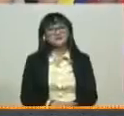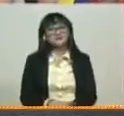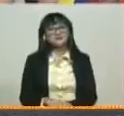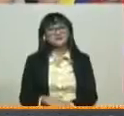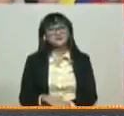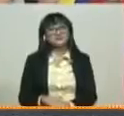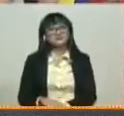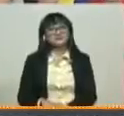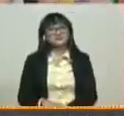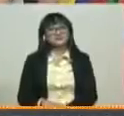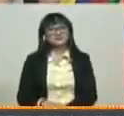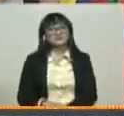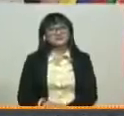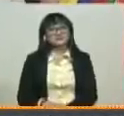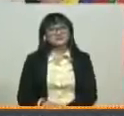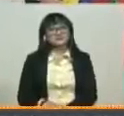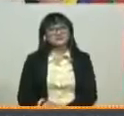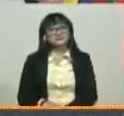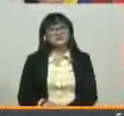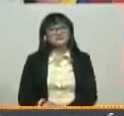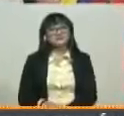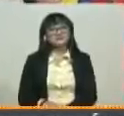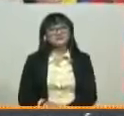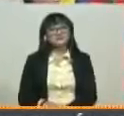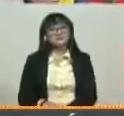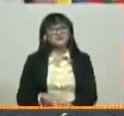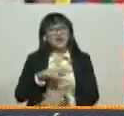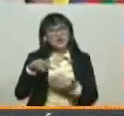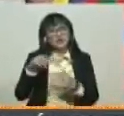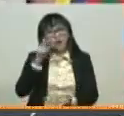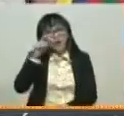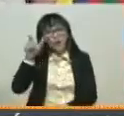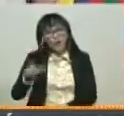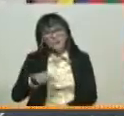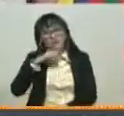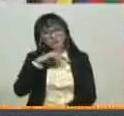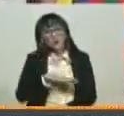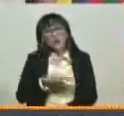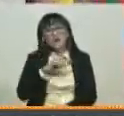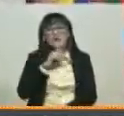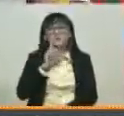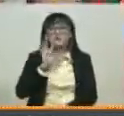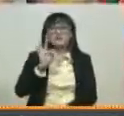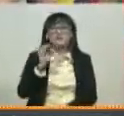De Fabricio Ojeda, mártir revolucionario de la patria.